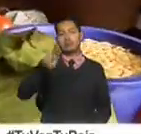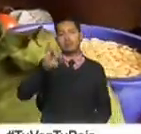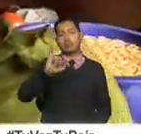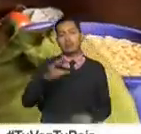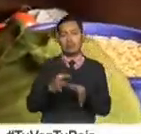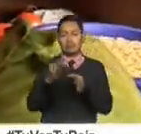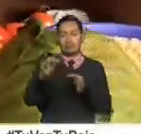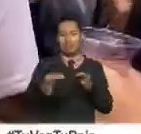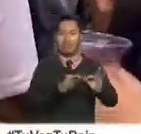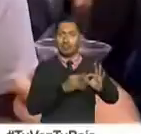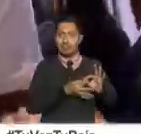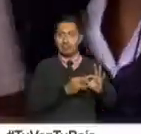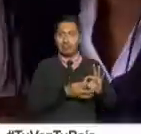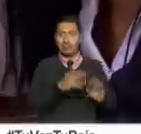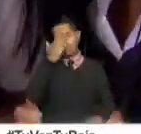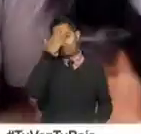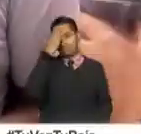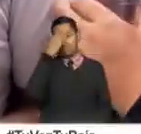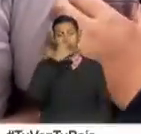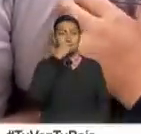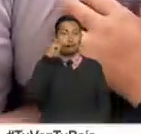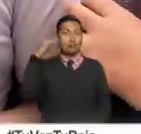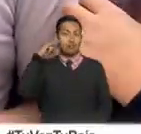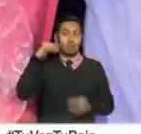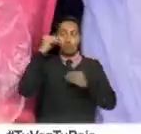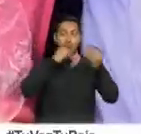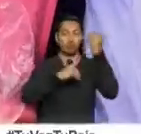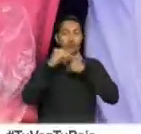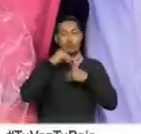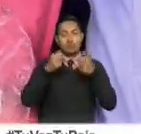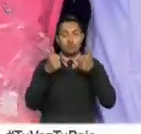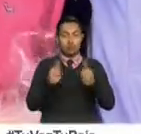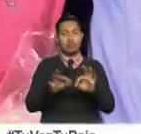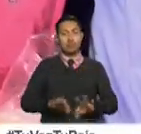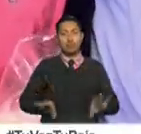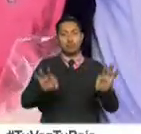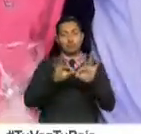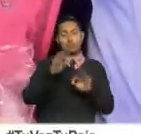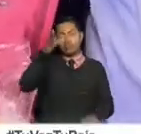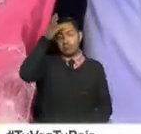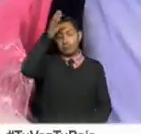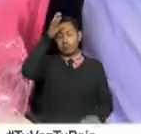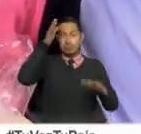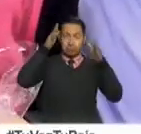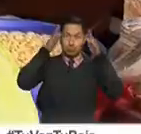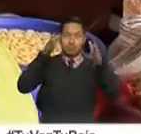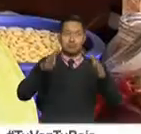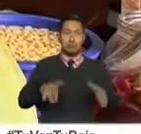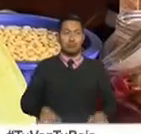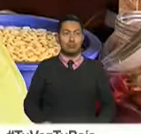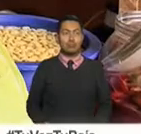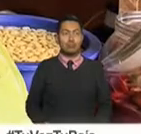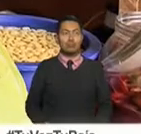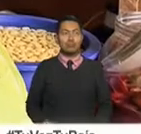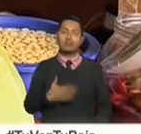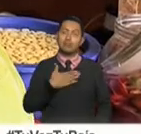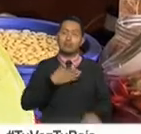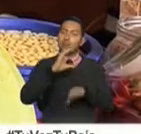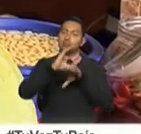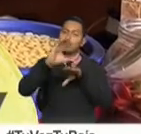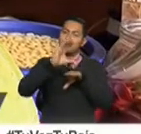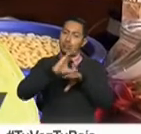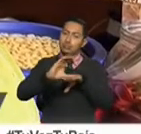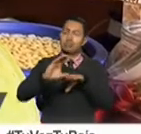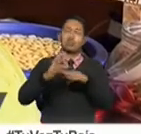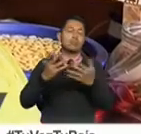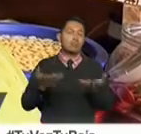los niños deben estar bien alimentados para que puedan rendir al 100% durante el año escolar. Mi consejo sería de